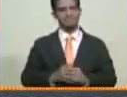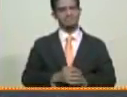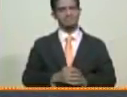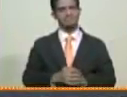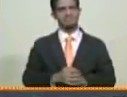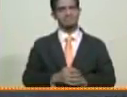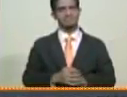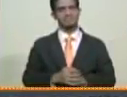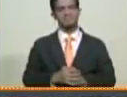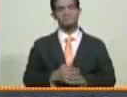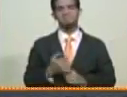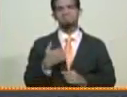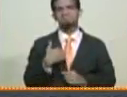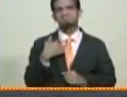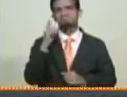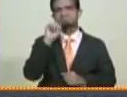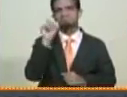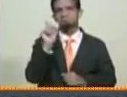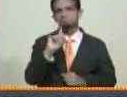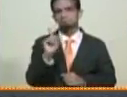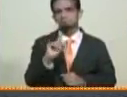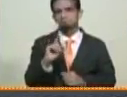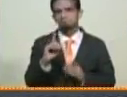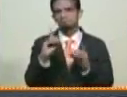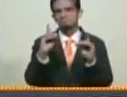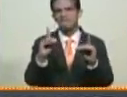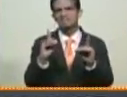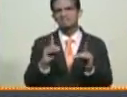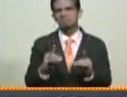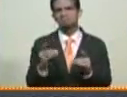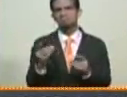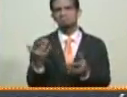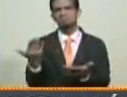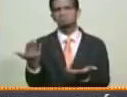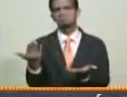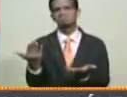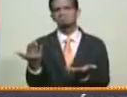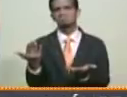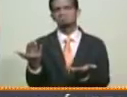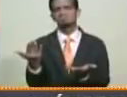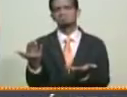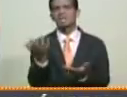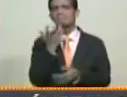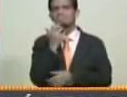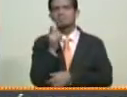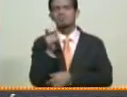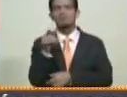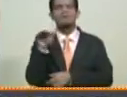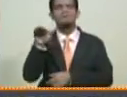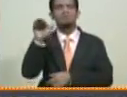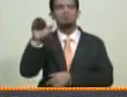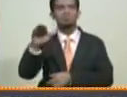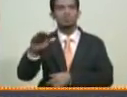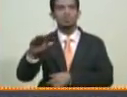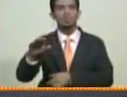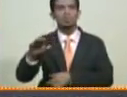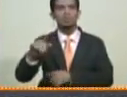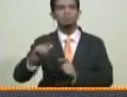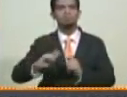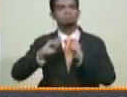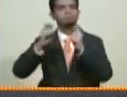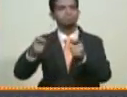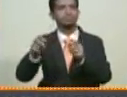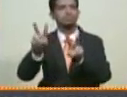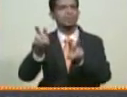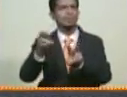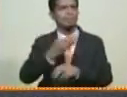Yo no sé si esa decisión se la consultaron a quien vaya a ser próximo presidente de Colombia. No sé,